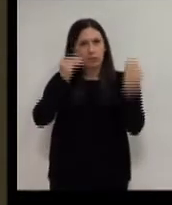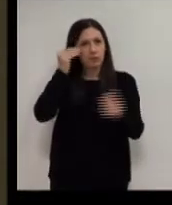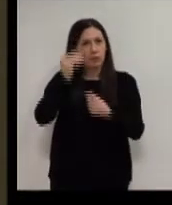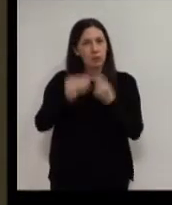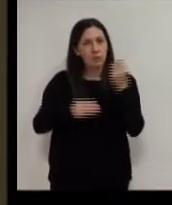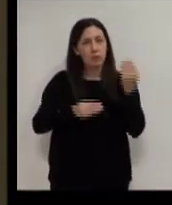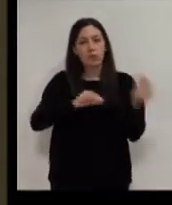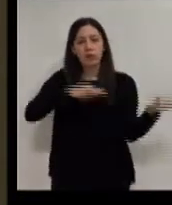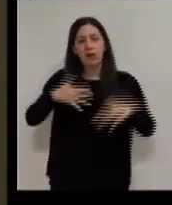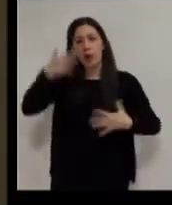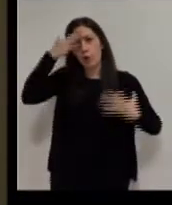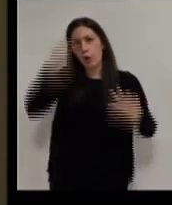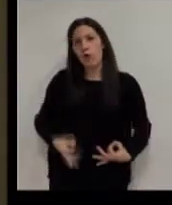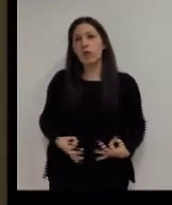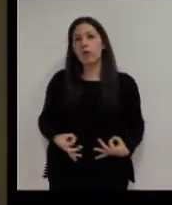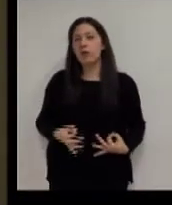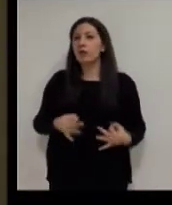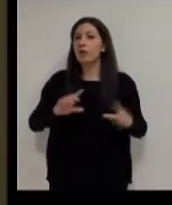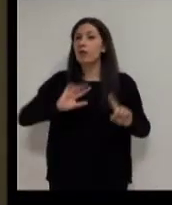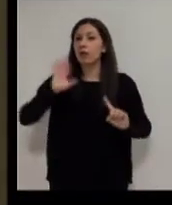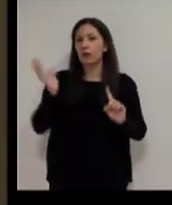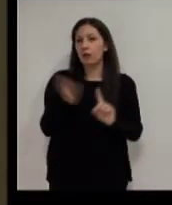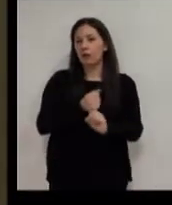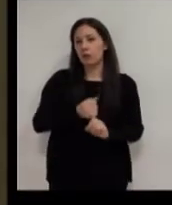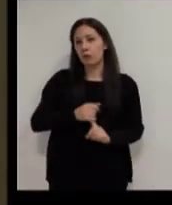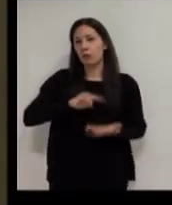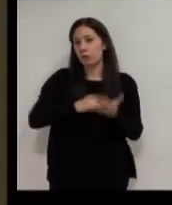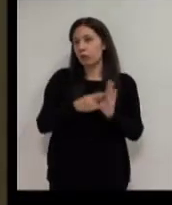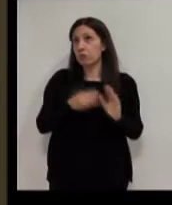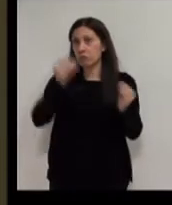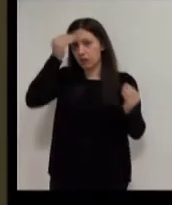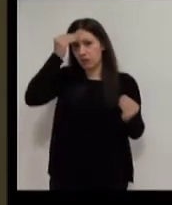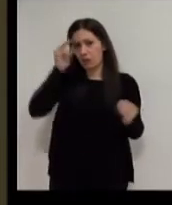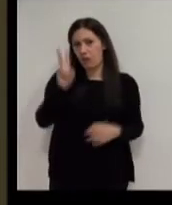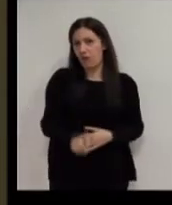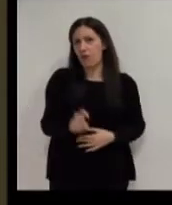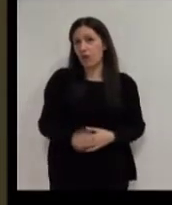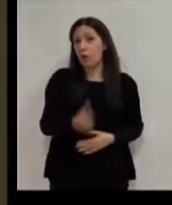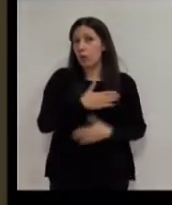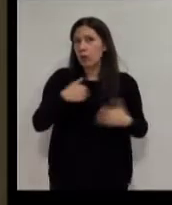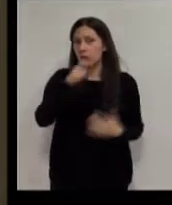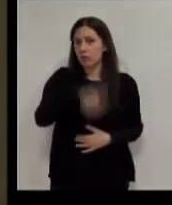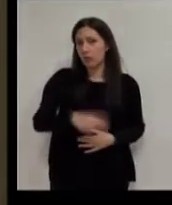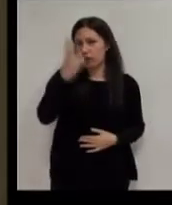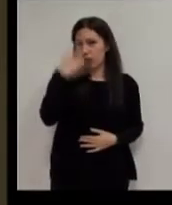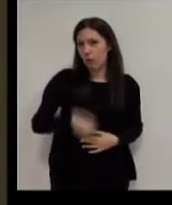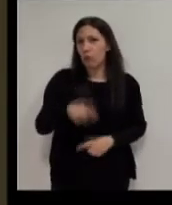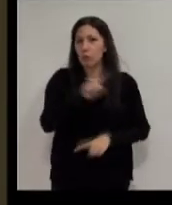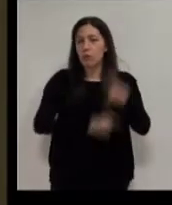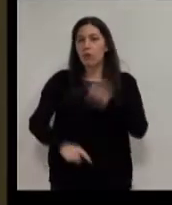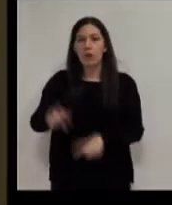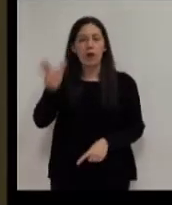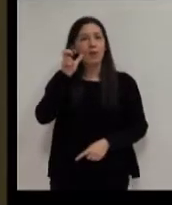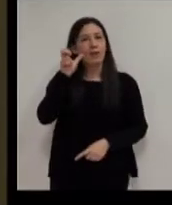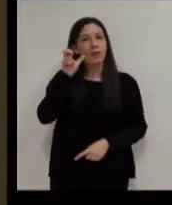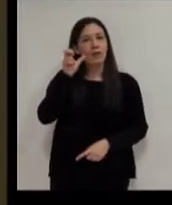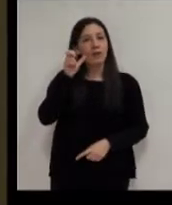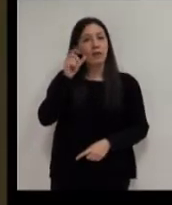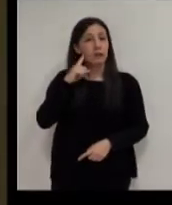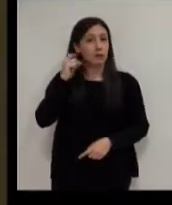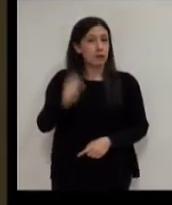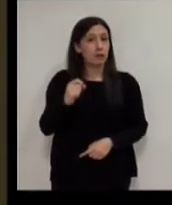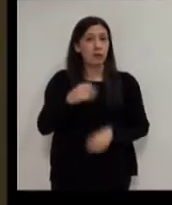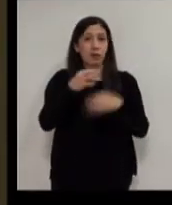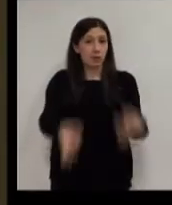final, a base de darle vueltas y aplicar sentido común, encontramos una solución que nos pareció bastante práctica. Cualquier persona ciega o cualquier persona con un